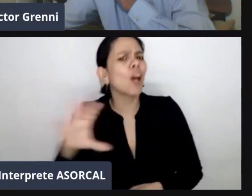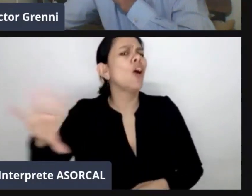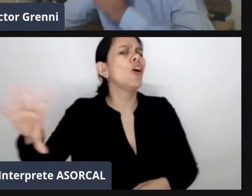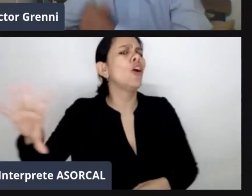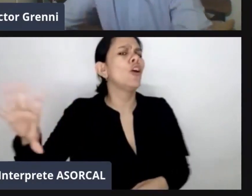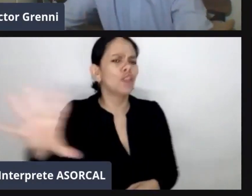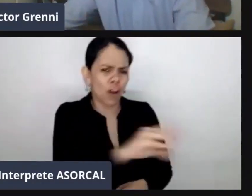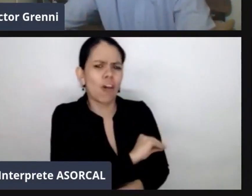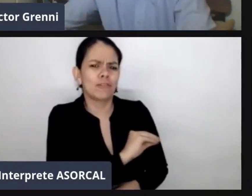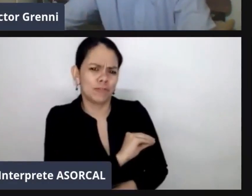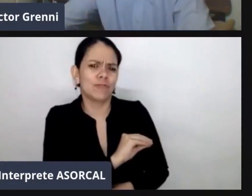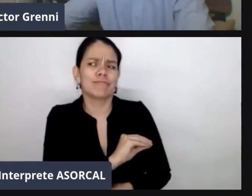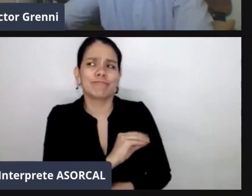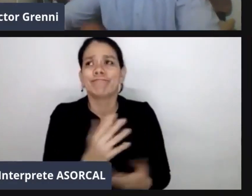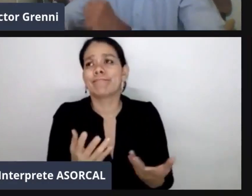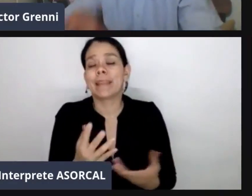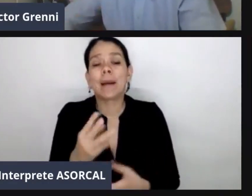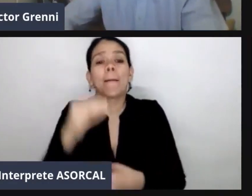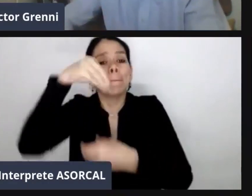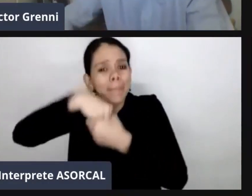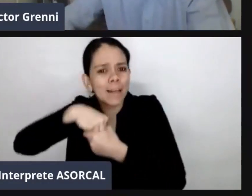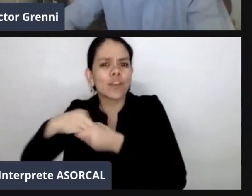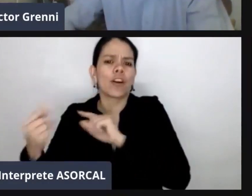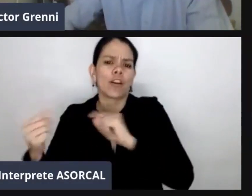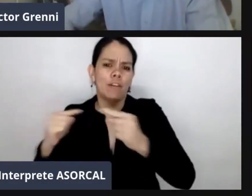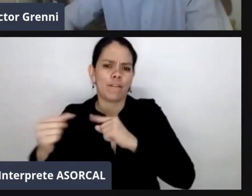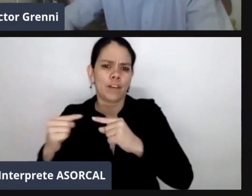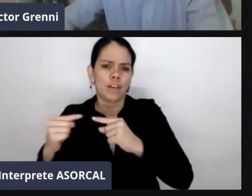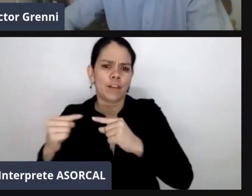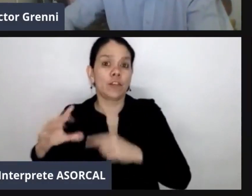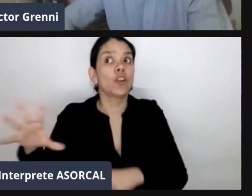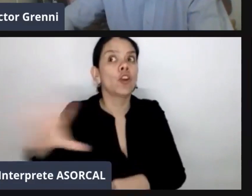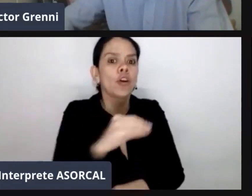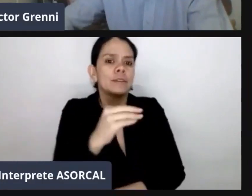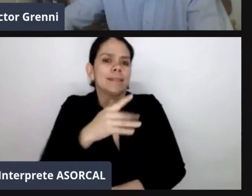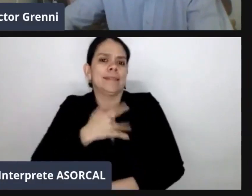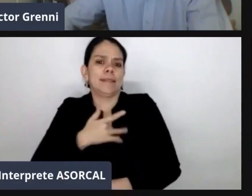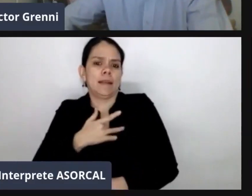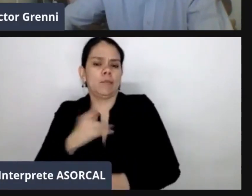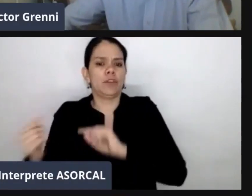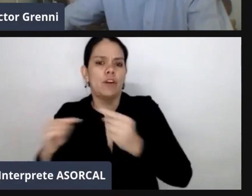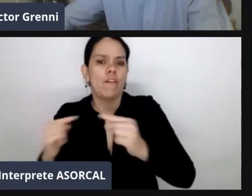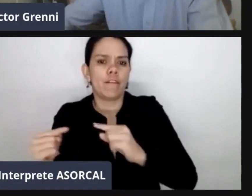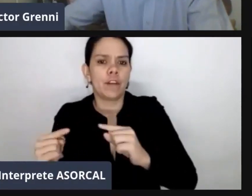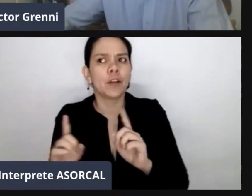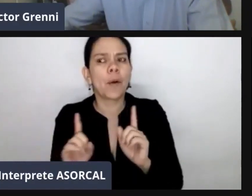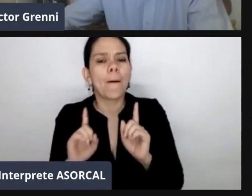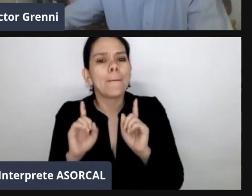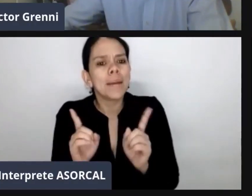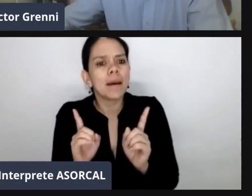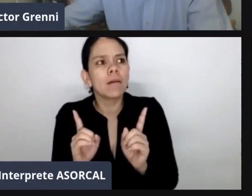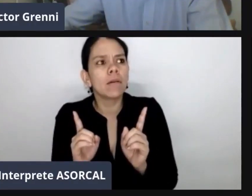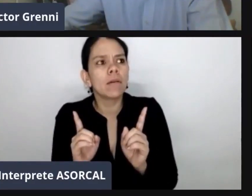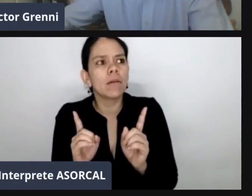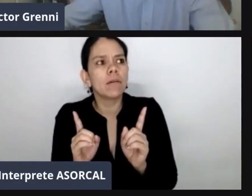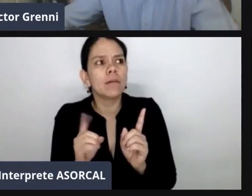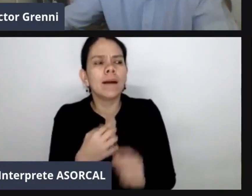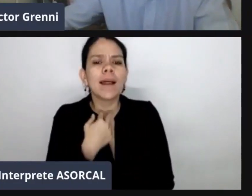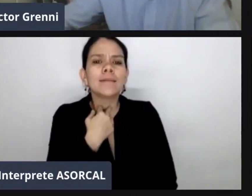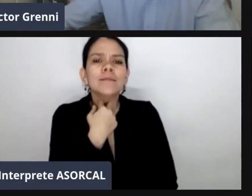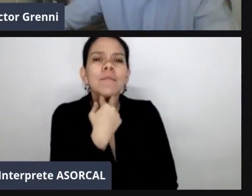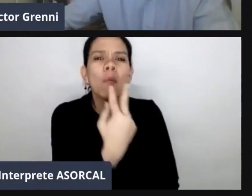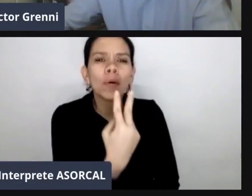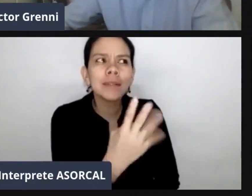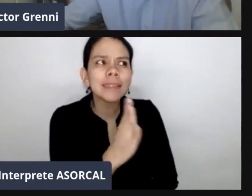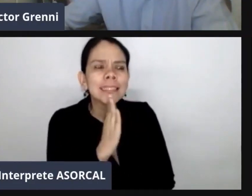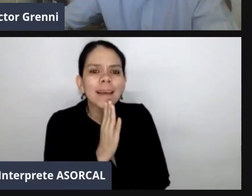víctimas, victimarios, etcétera, pero muchas veces esas voces de quienes han sido principalmente afectados por